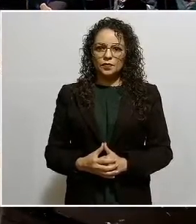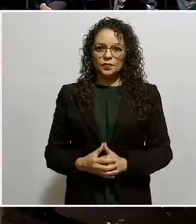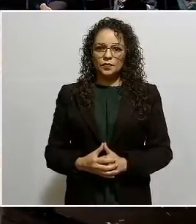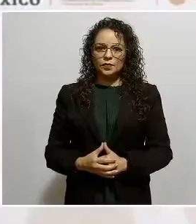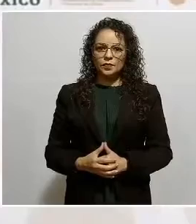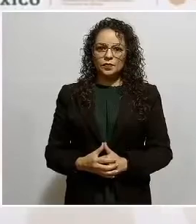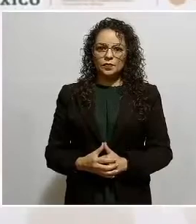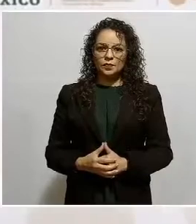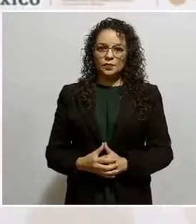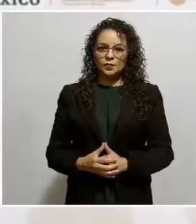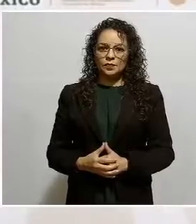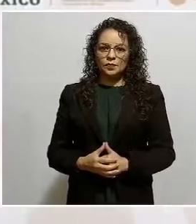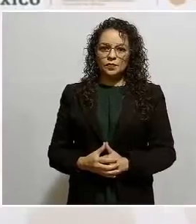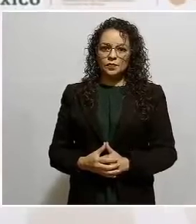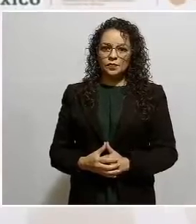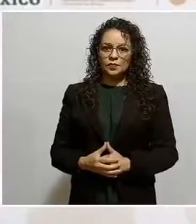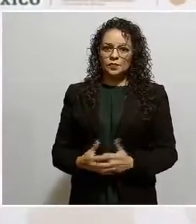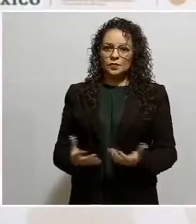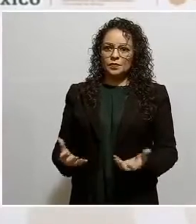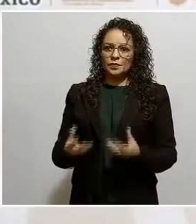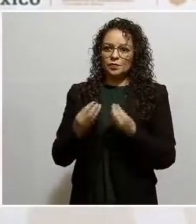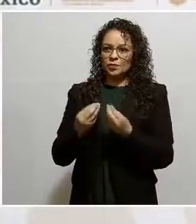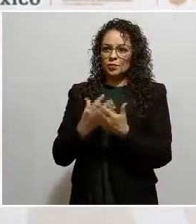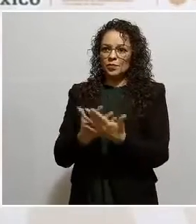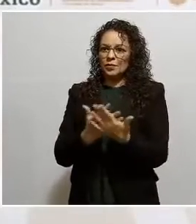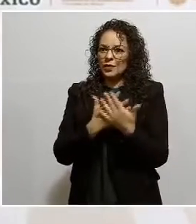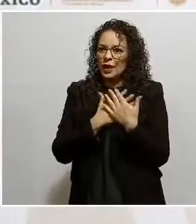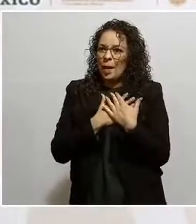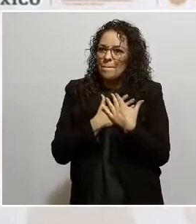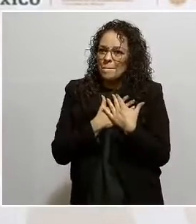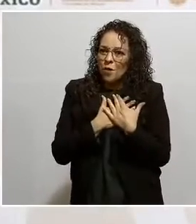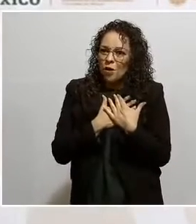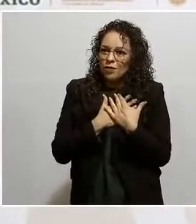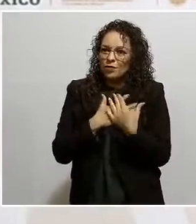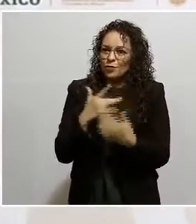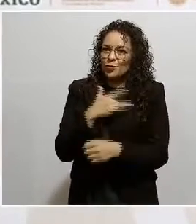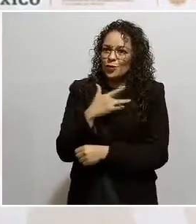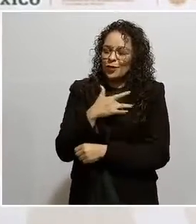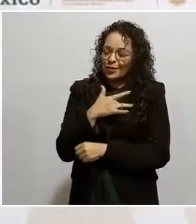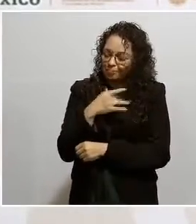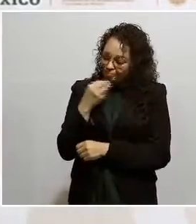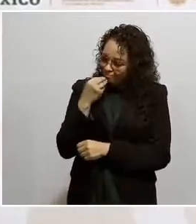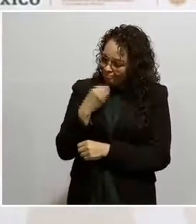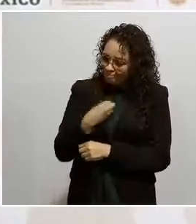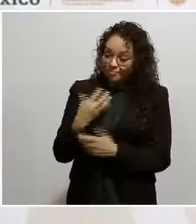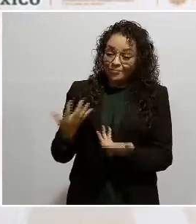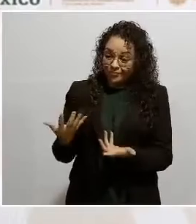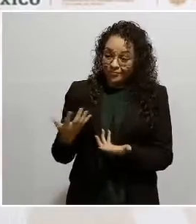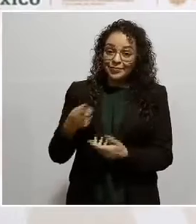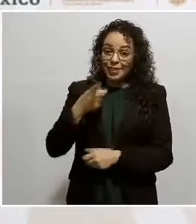A cuánto amor el corazón obliga, decía en un poema mi tío.